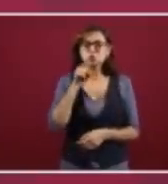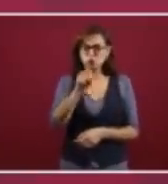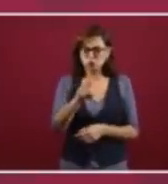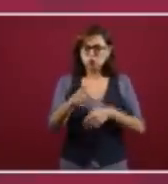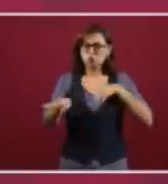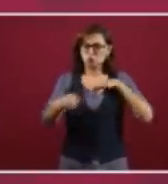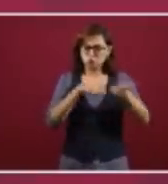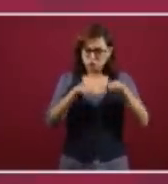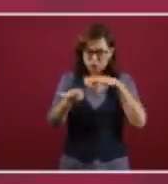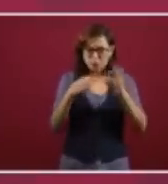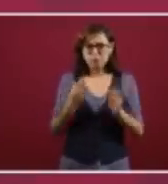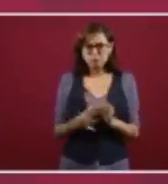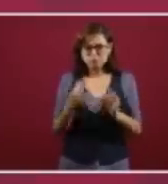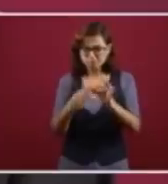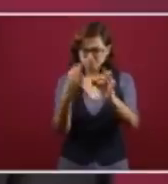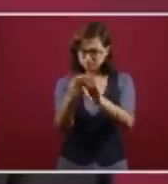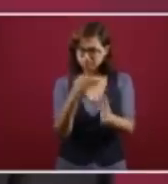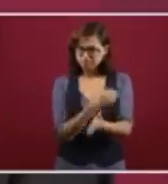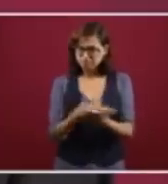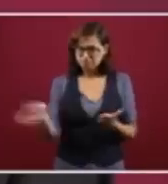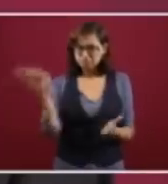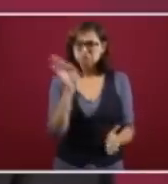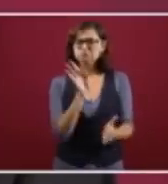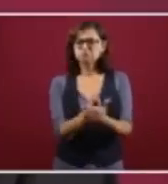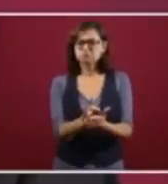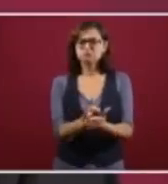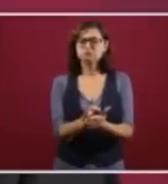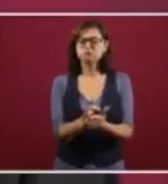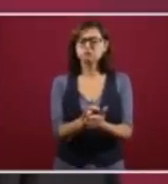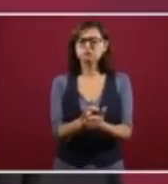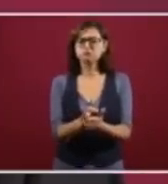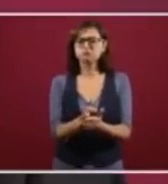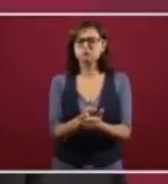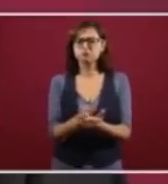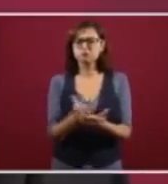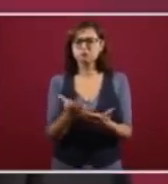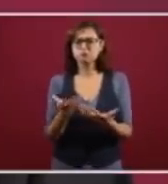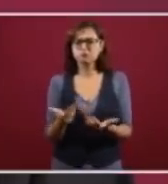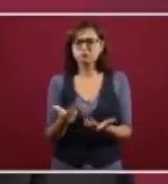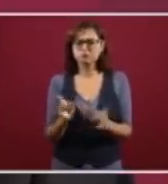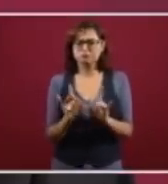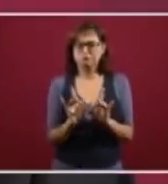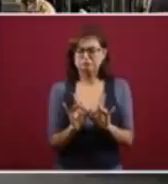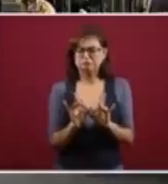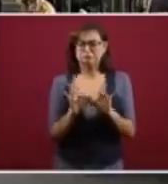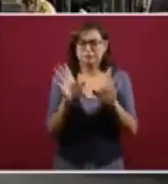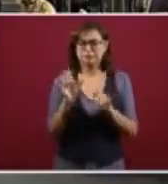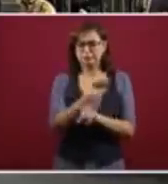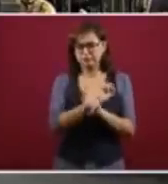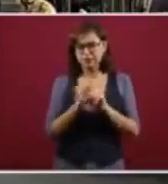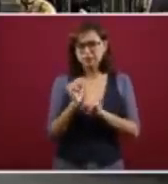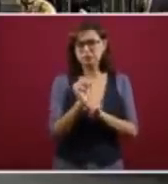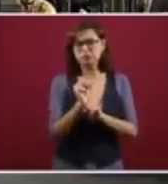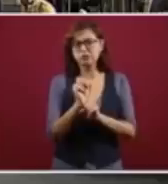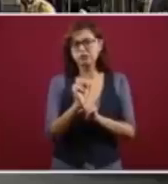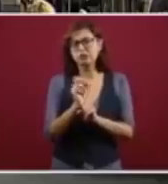tu trabajo, a pesar de la situación en que